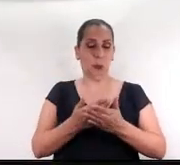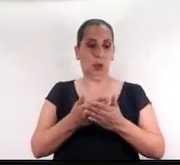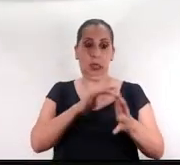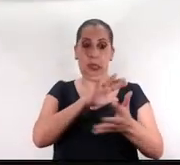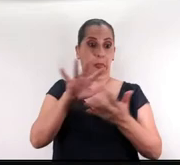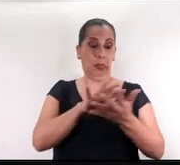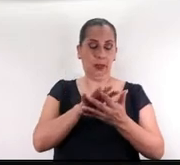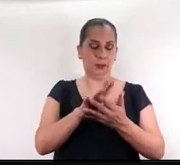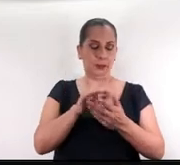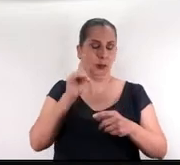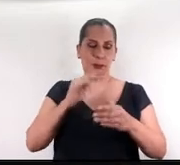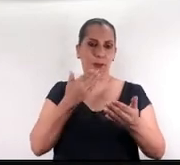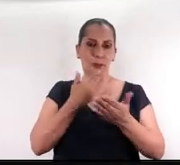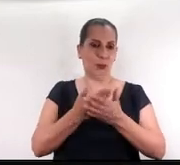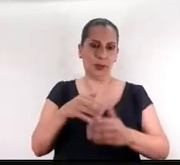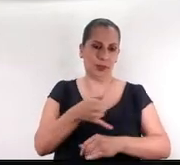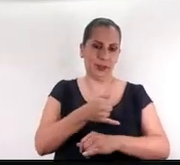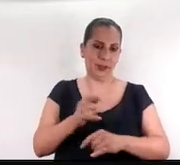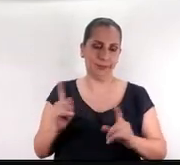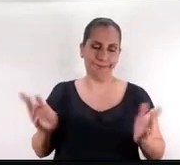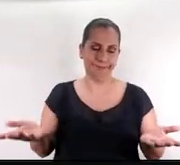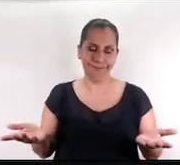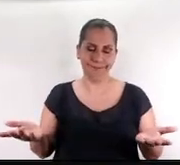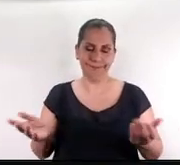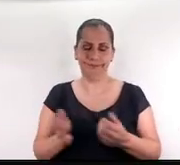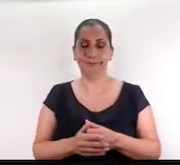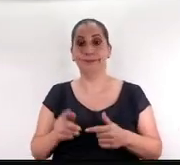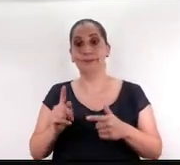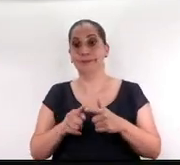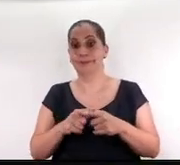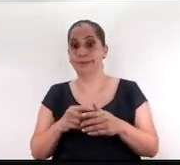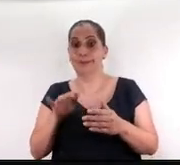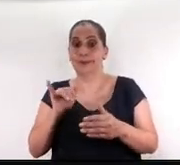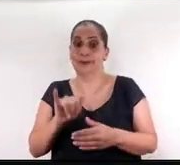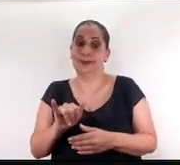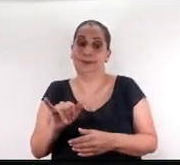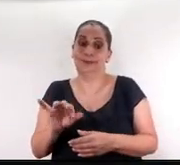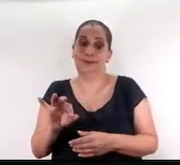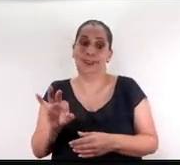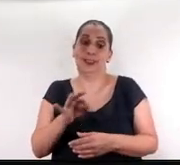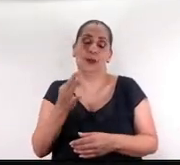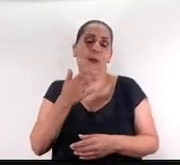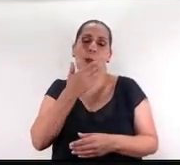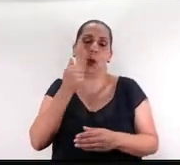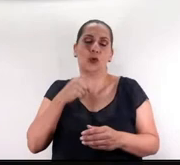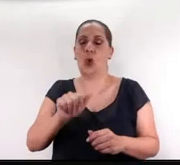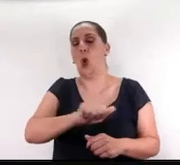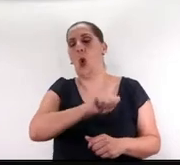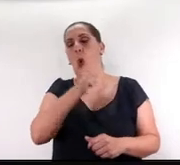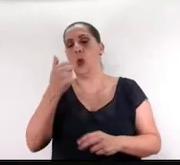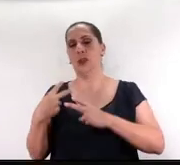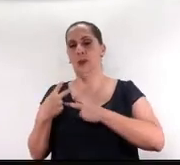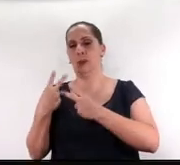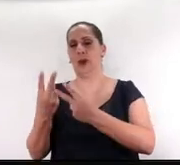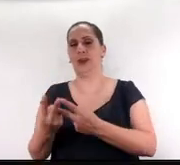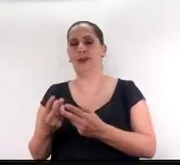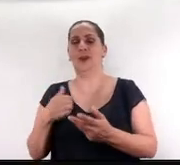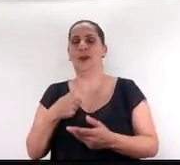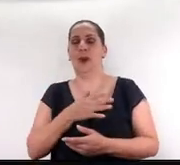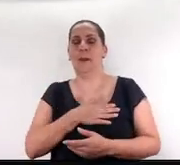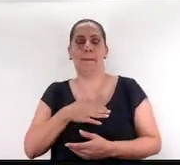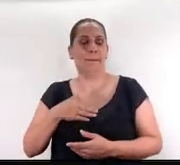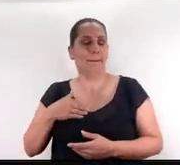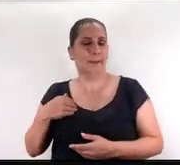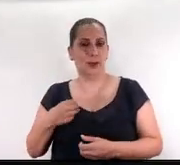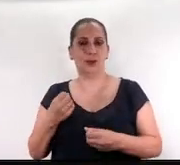ingeniero. Entonces, vista la situación, me pasé a mi otra vocación, una vocación que he disfrutado mucho,